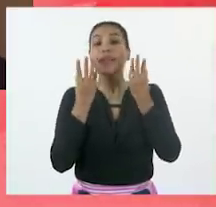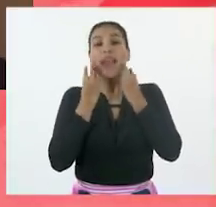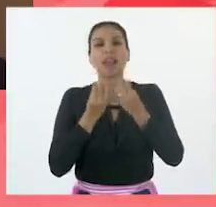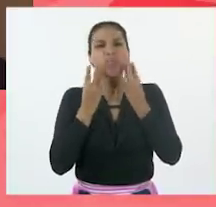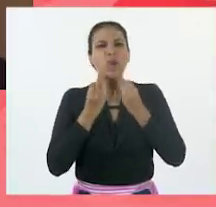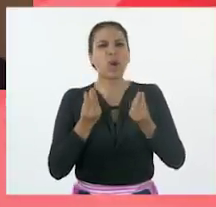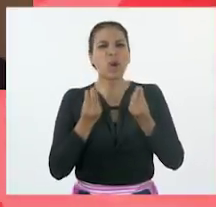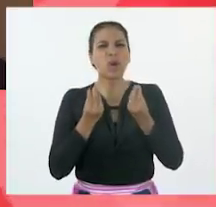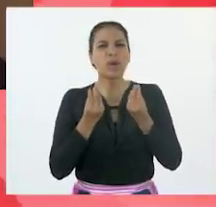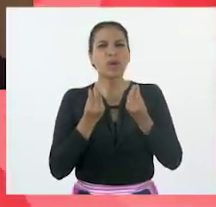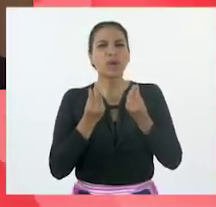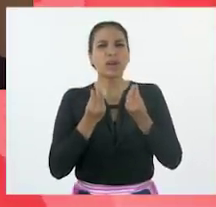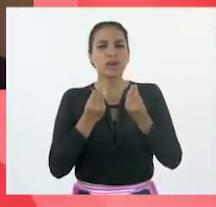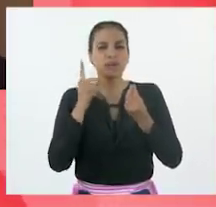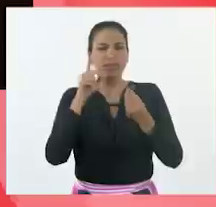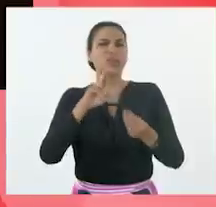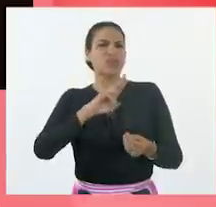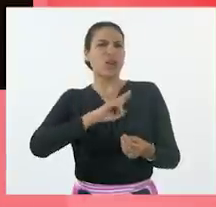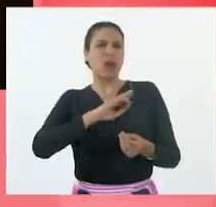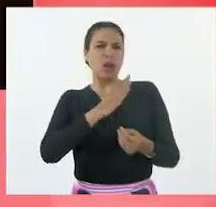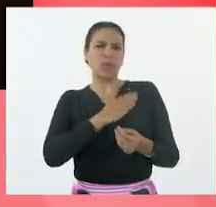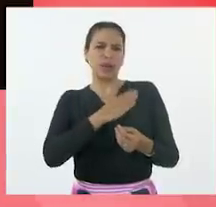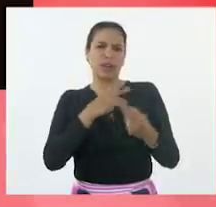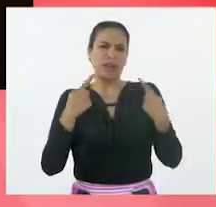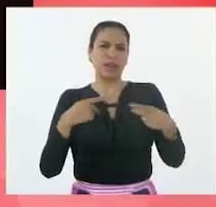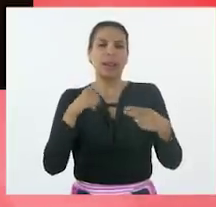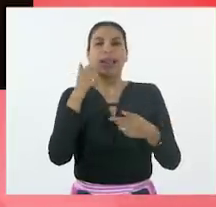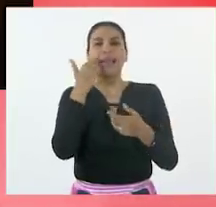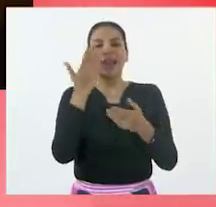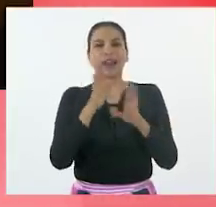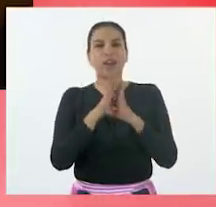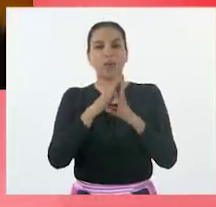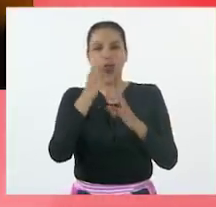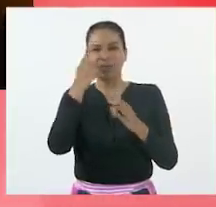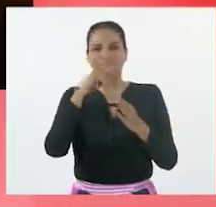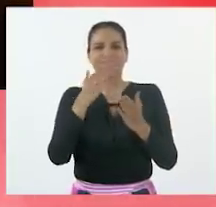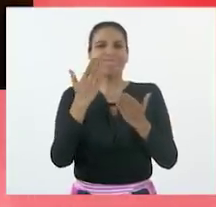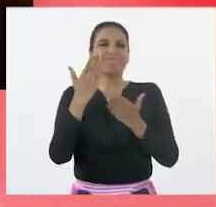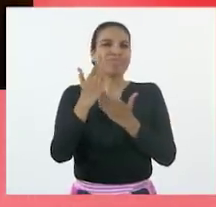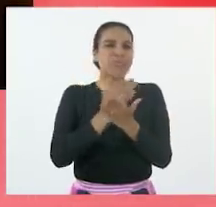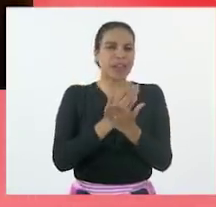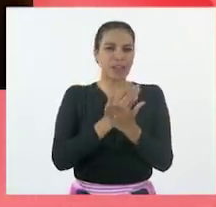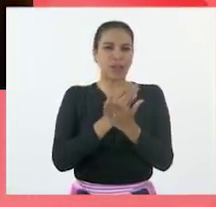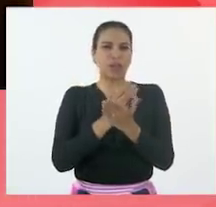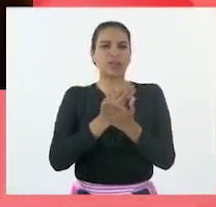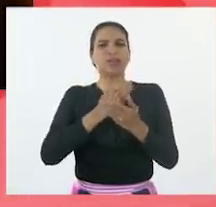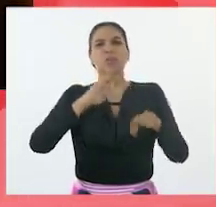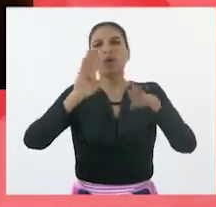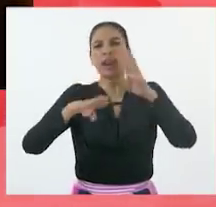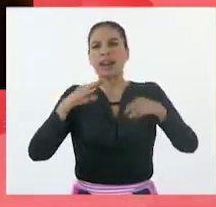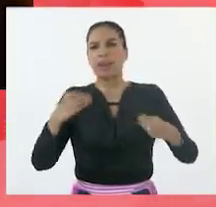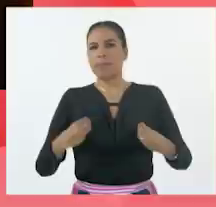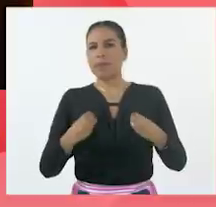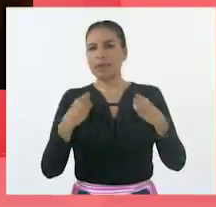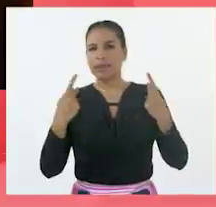Maximiliano era noble. Quería ahorrarle vidas y sangre